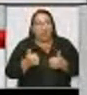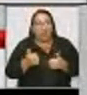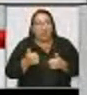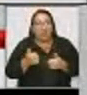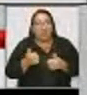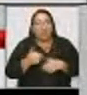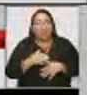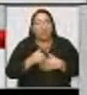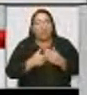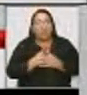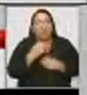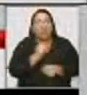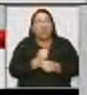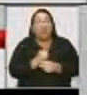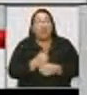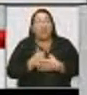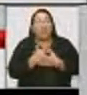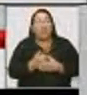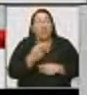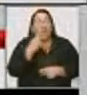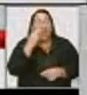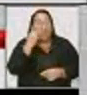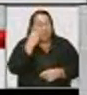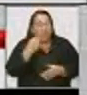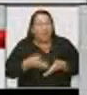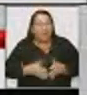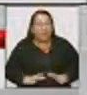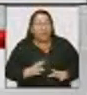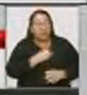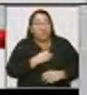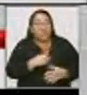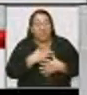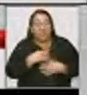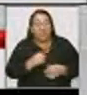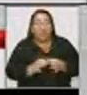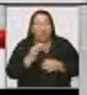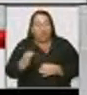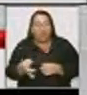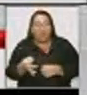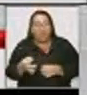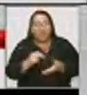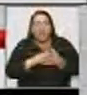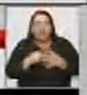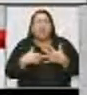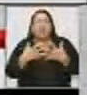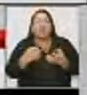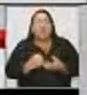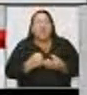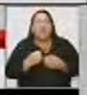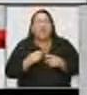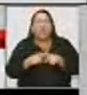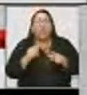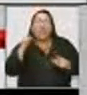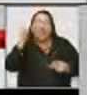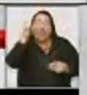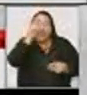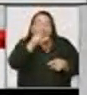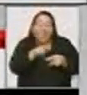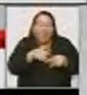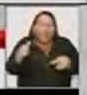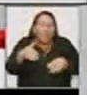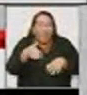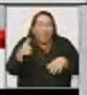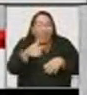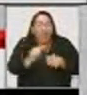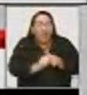La estrategia de salud materna implementada por el Ministerio de Salud en zonas rurales consiste en enfrentar la barrera geográfica, ya sea